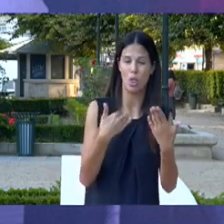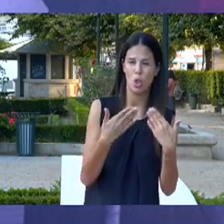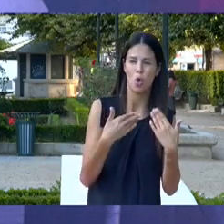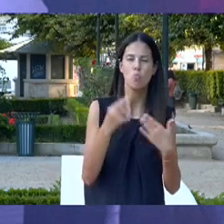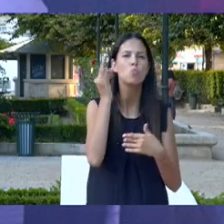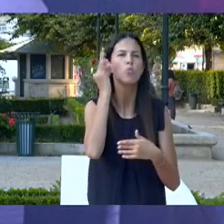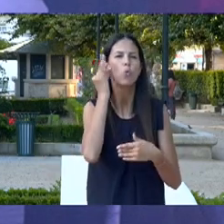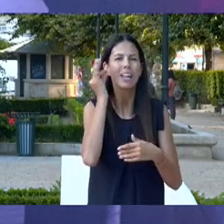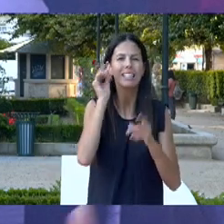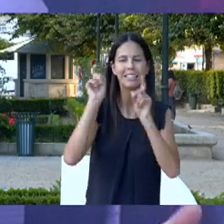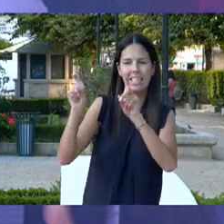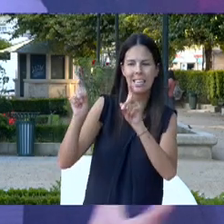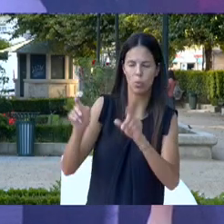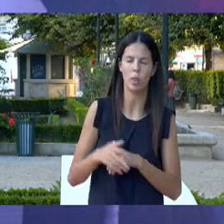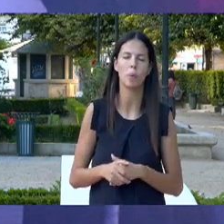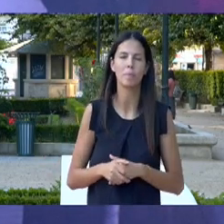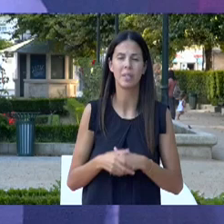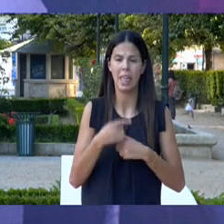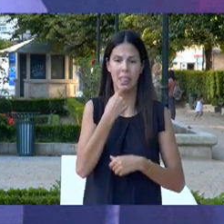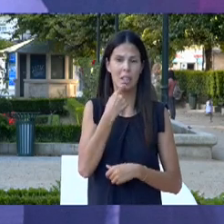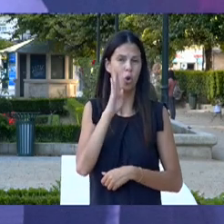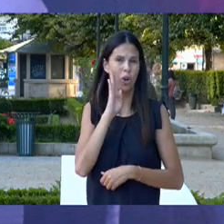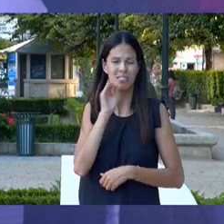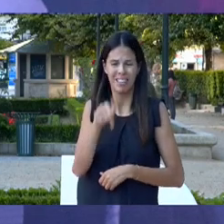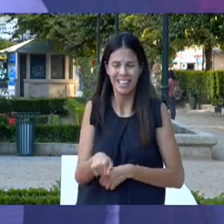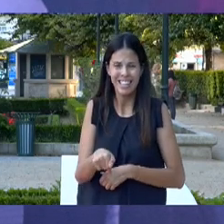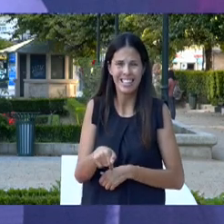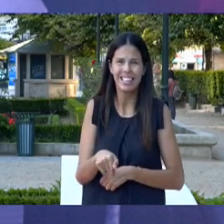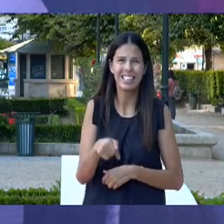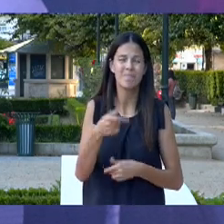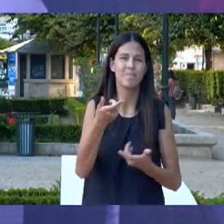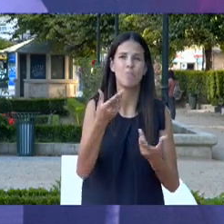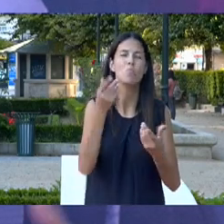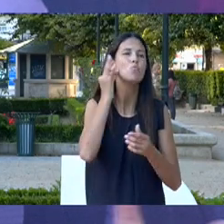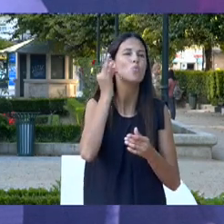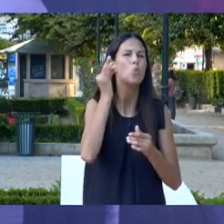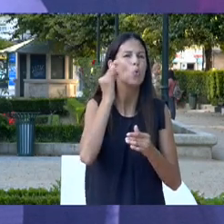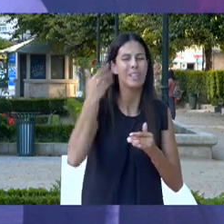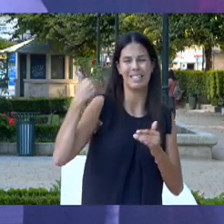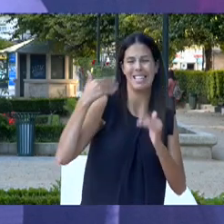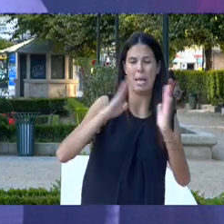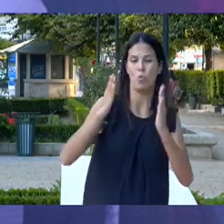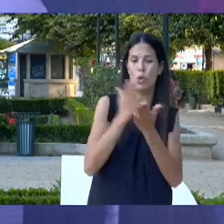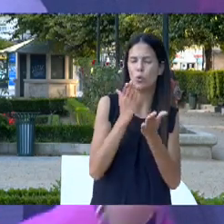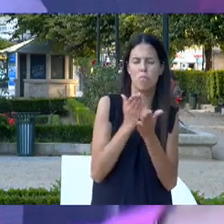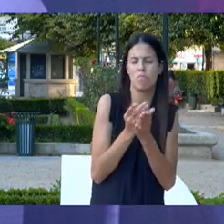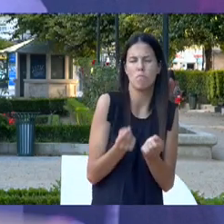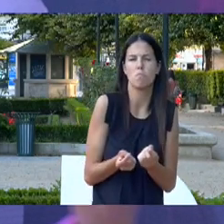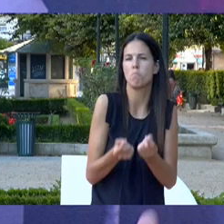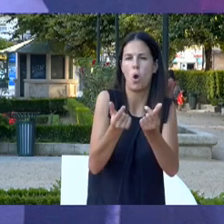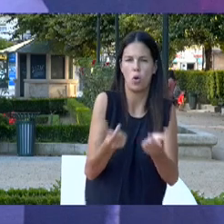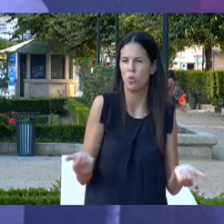non? Como xa se dixo aquí, eran moi poucas as mulleres que estudaban, non? Naquel momento, nos anos en que